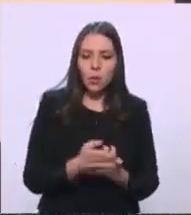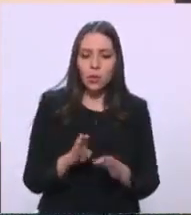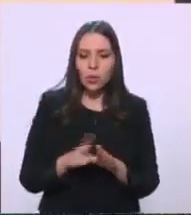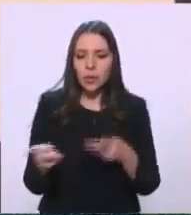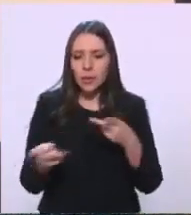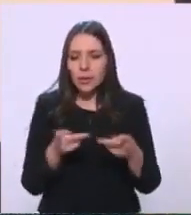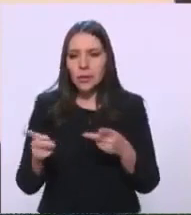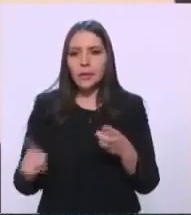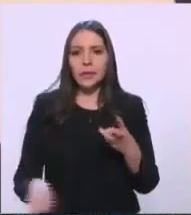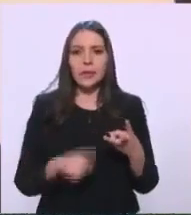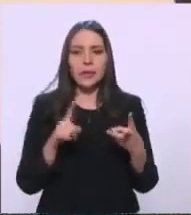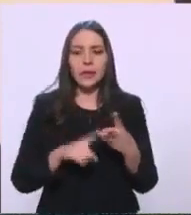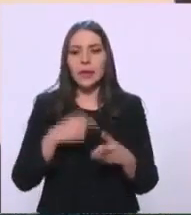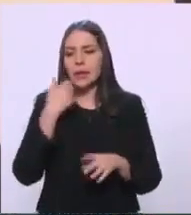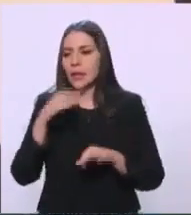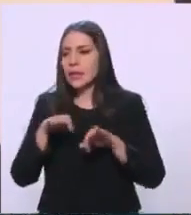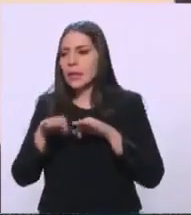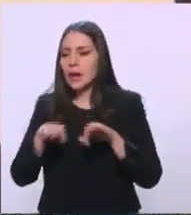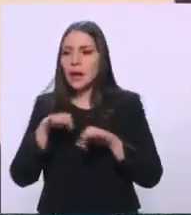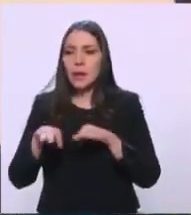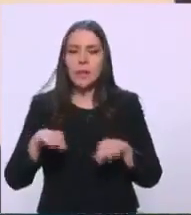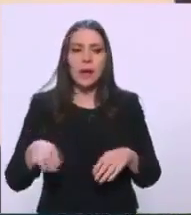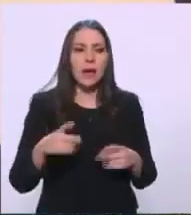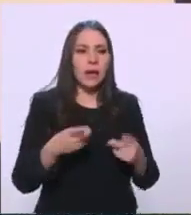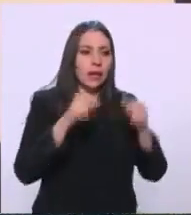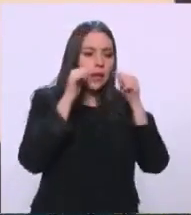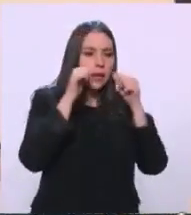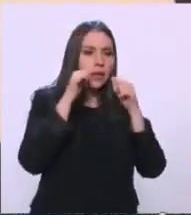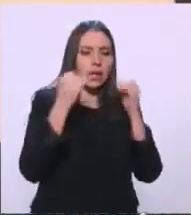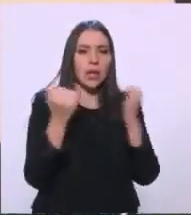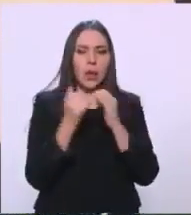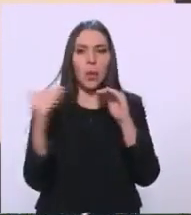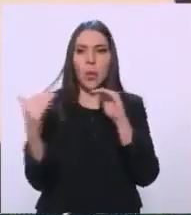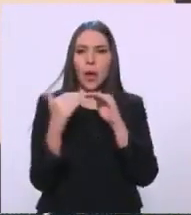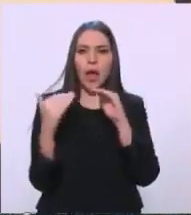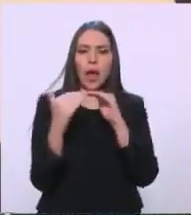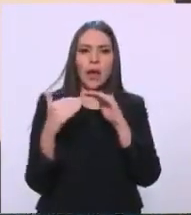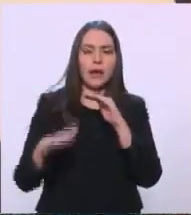el gobernar entre iguales, digamos, que es la ciudadanía,